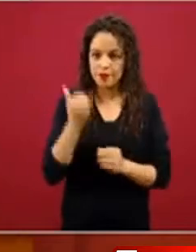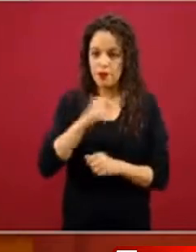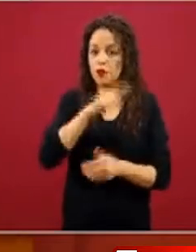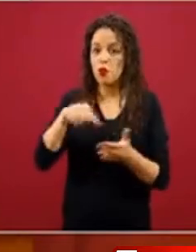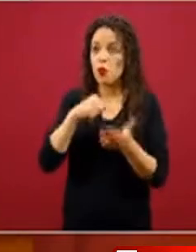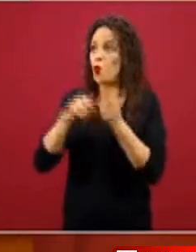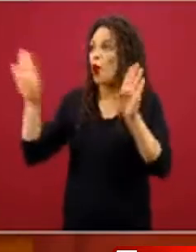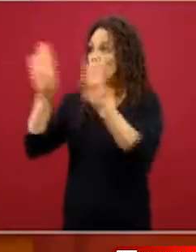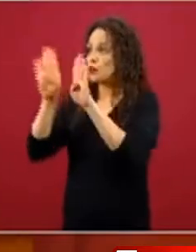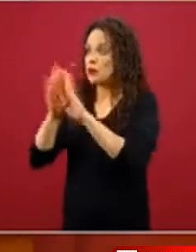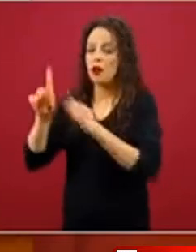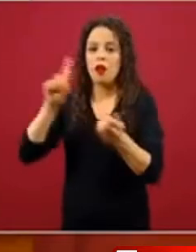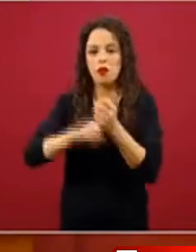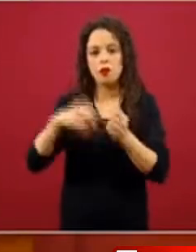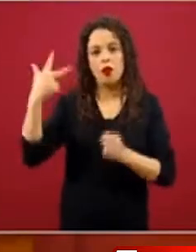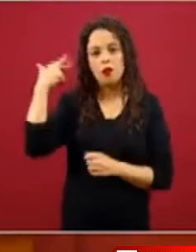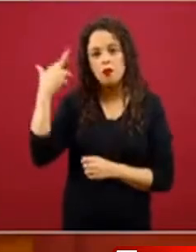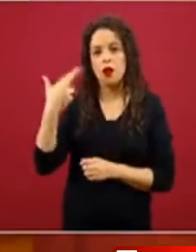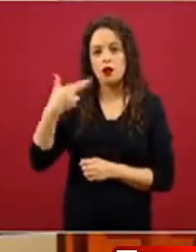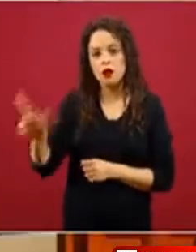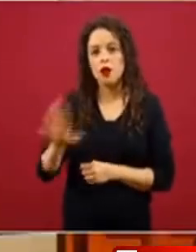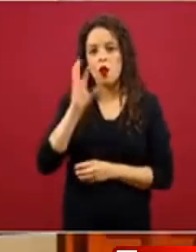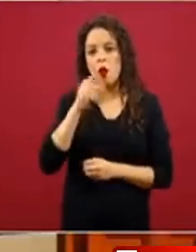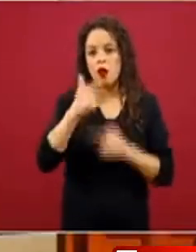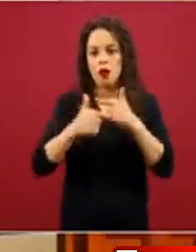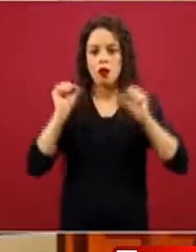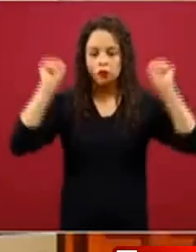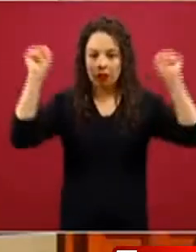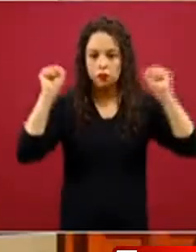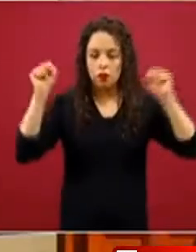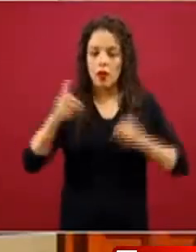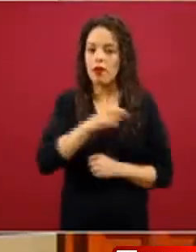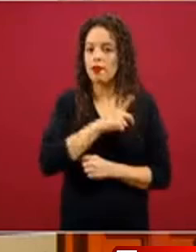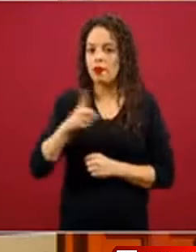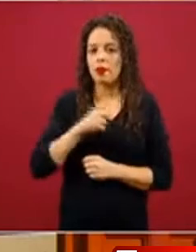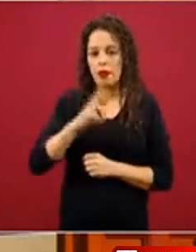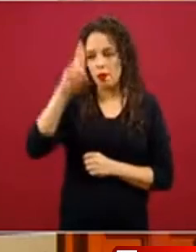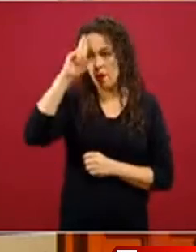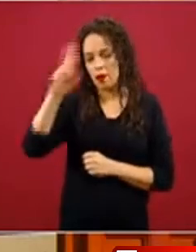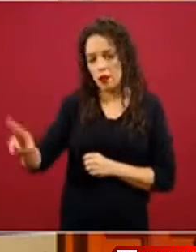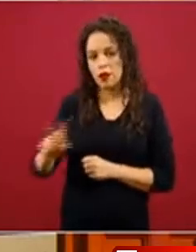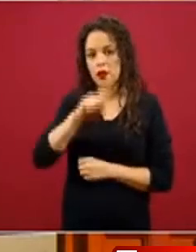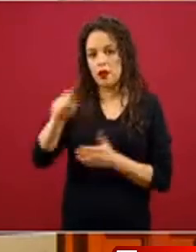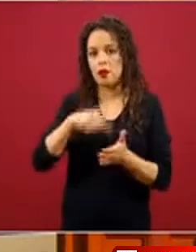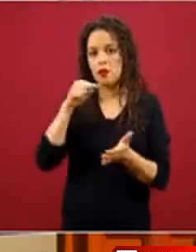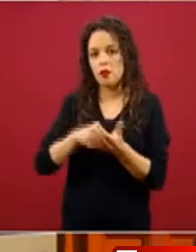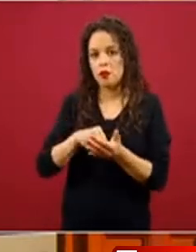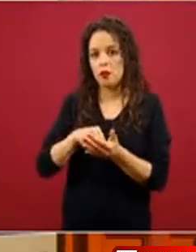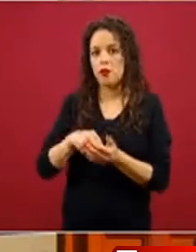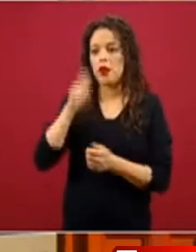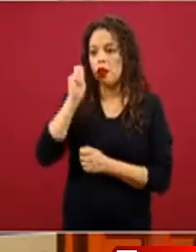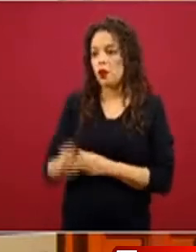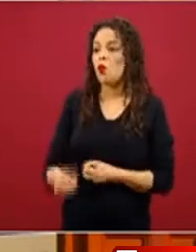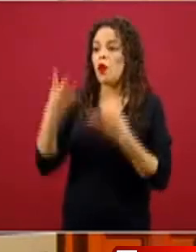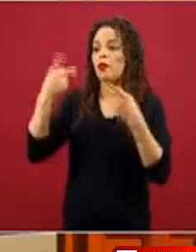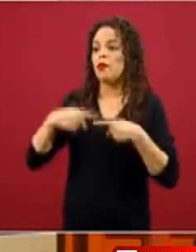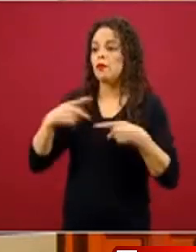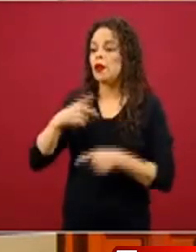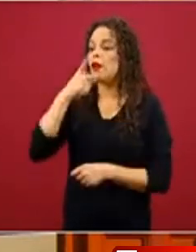como son gimnasios, peluquerías o restaurantes, deben de acotarse al aforo que está puesto de acuerdo al